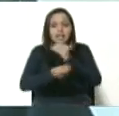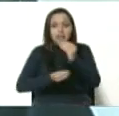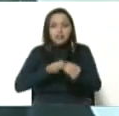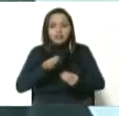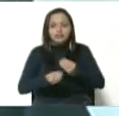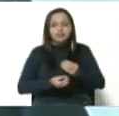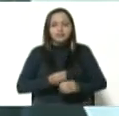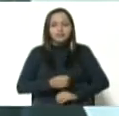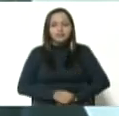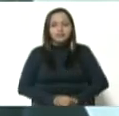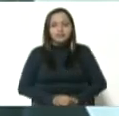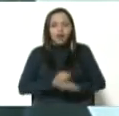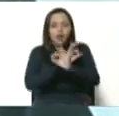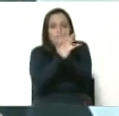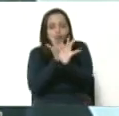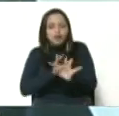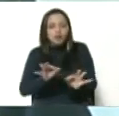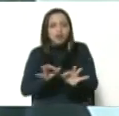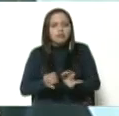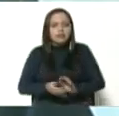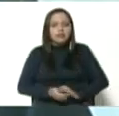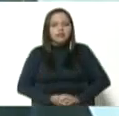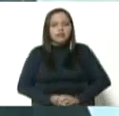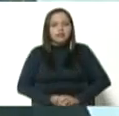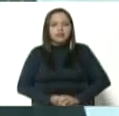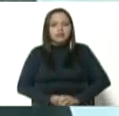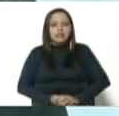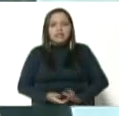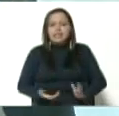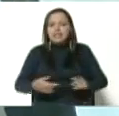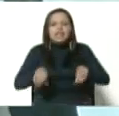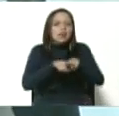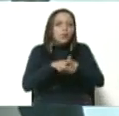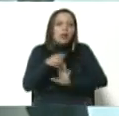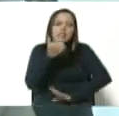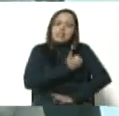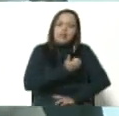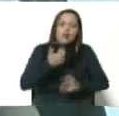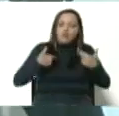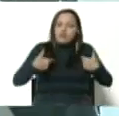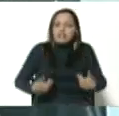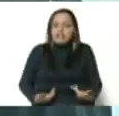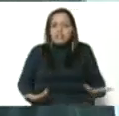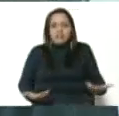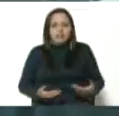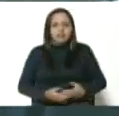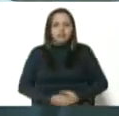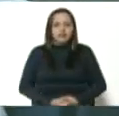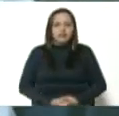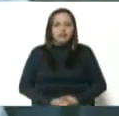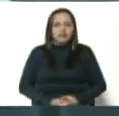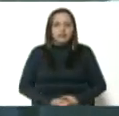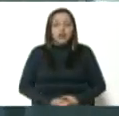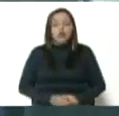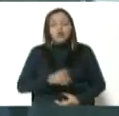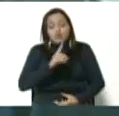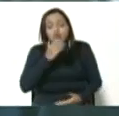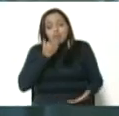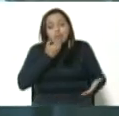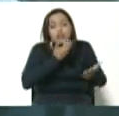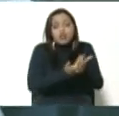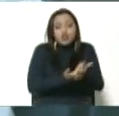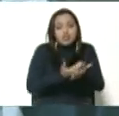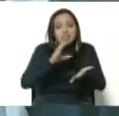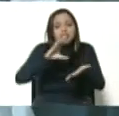una situación de crímenes de lesa humanidad. Uno de los pedimentos que hace nuestra Central Bolivariana es